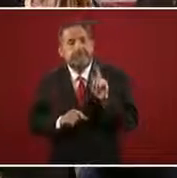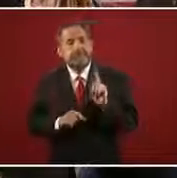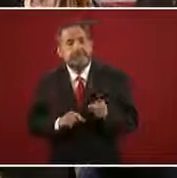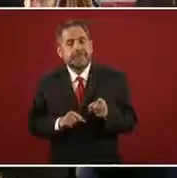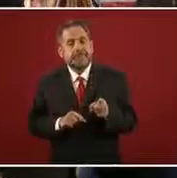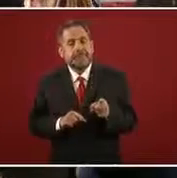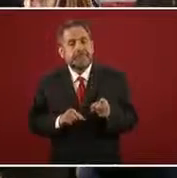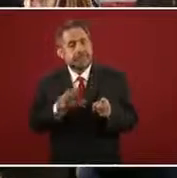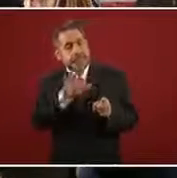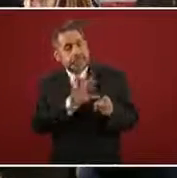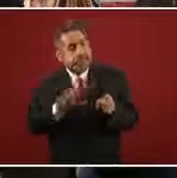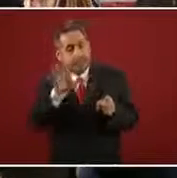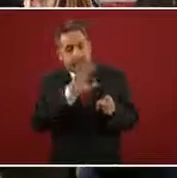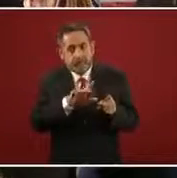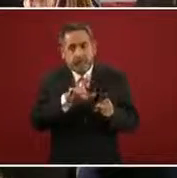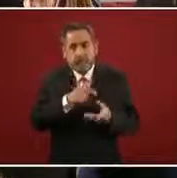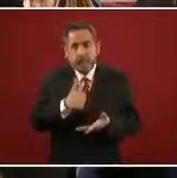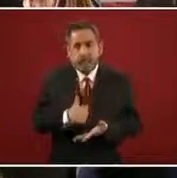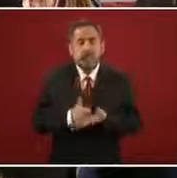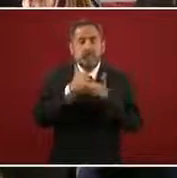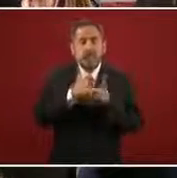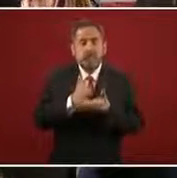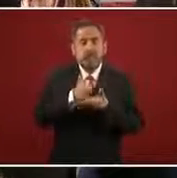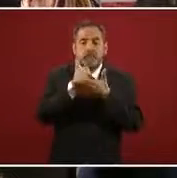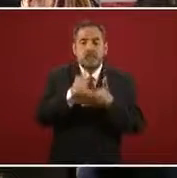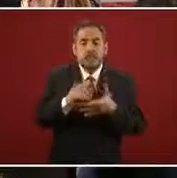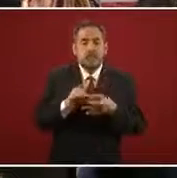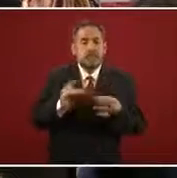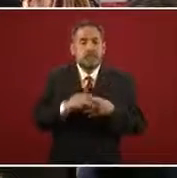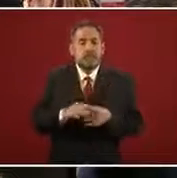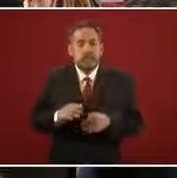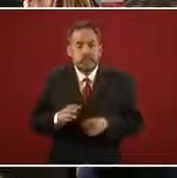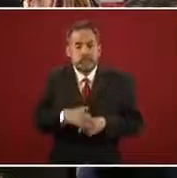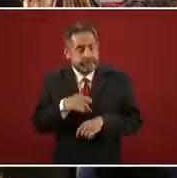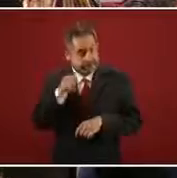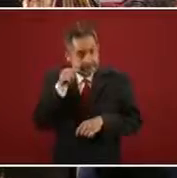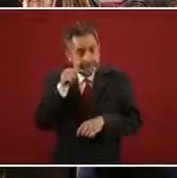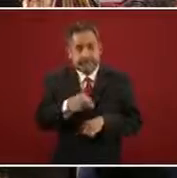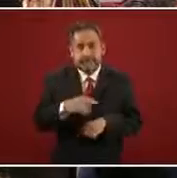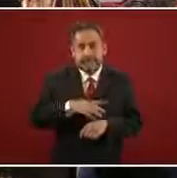esto ayude, porque aquí llegan